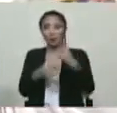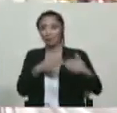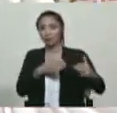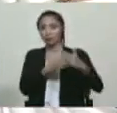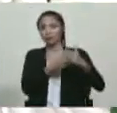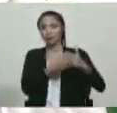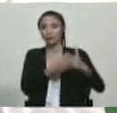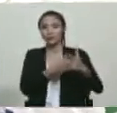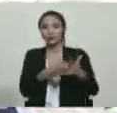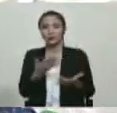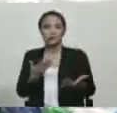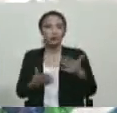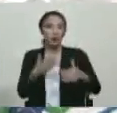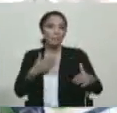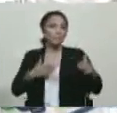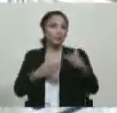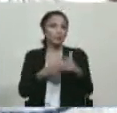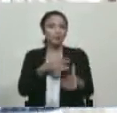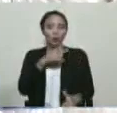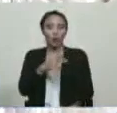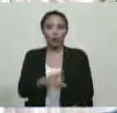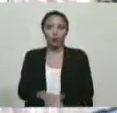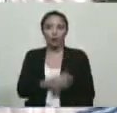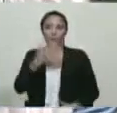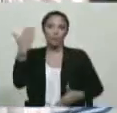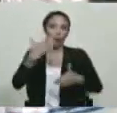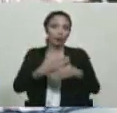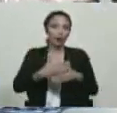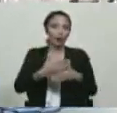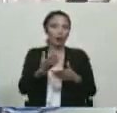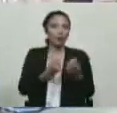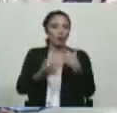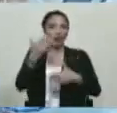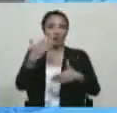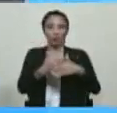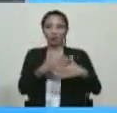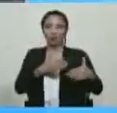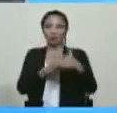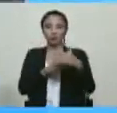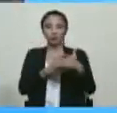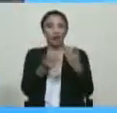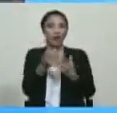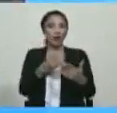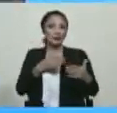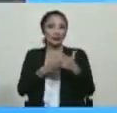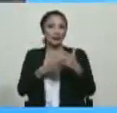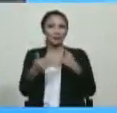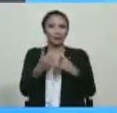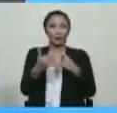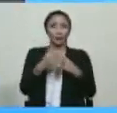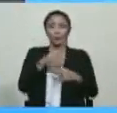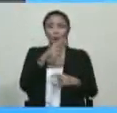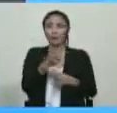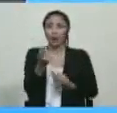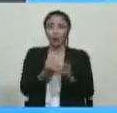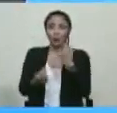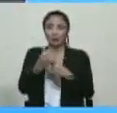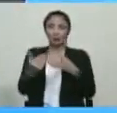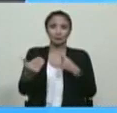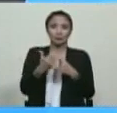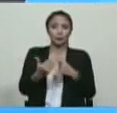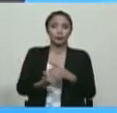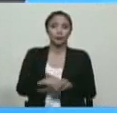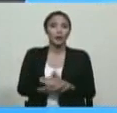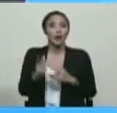de una agresión multiforme, bloqueando financieramente al país, atacando nuestra economía a través de